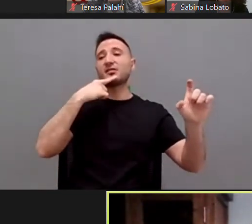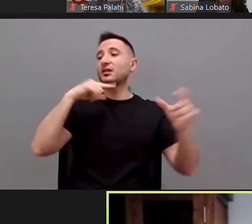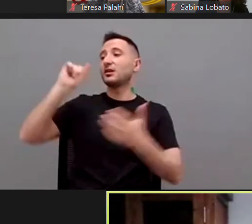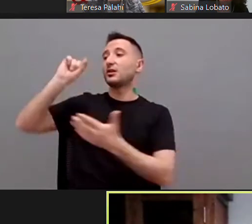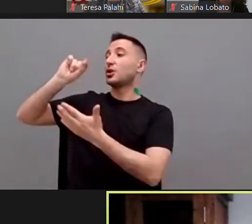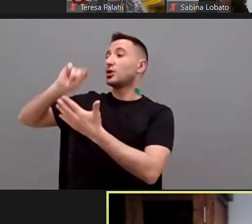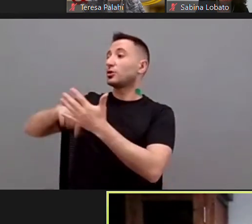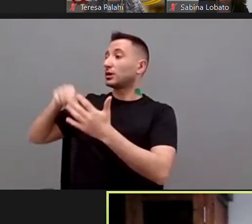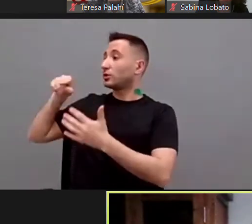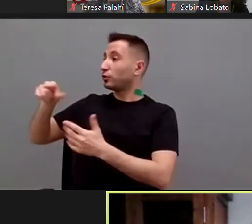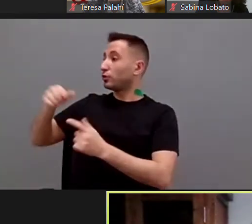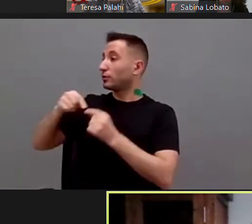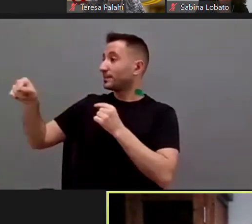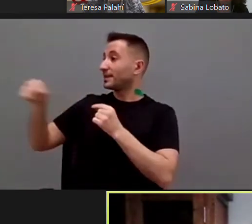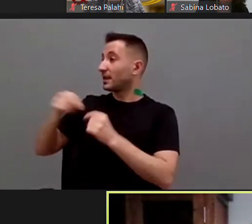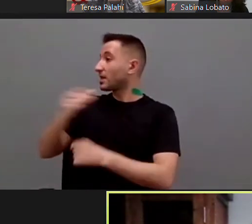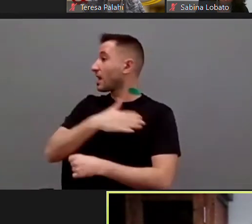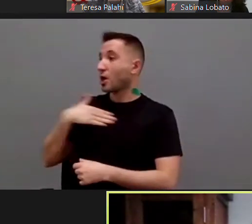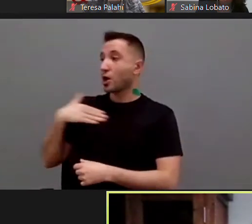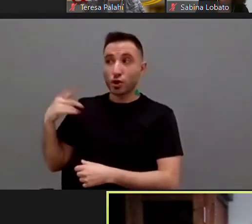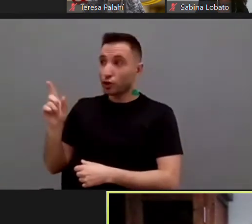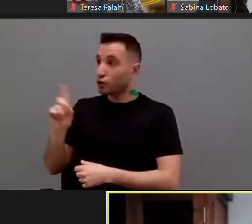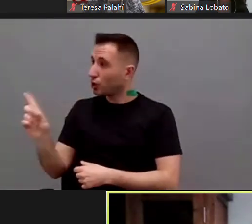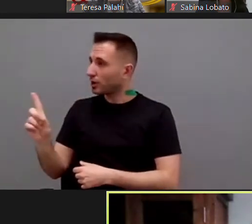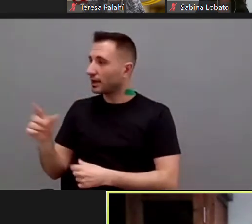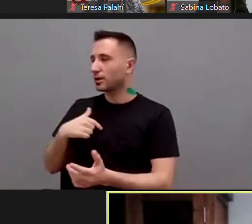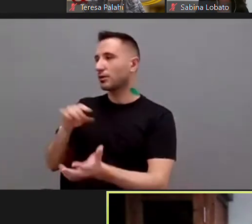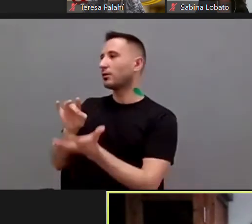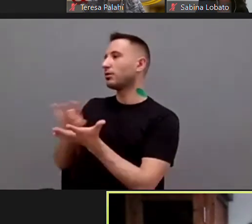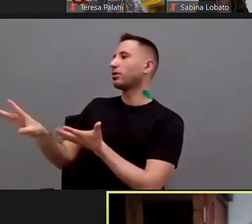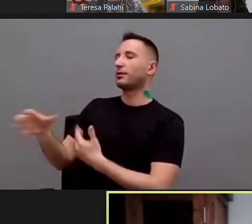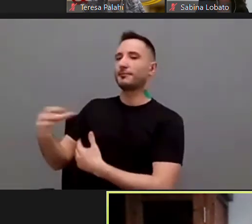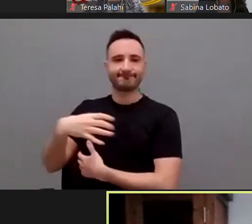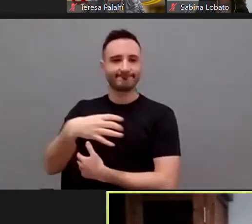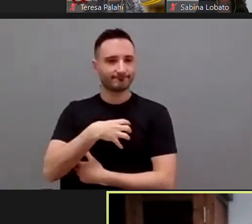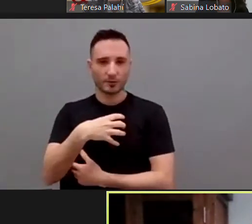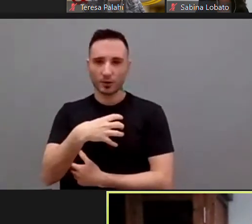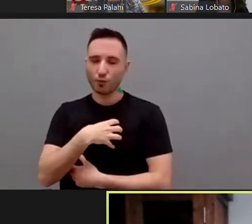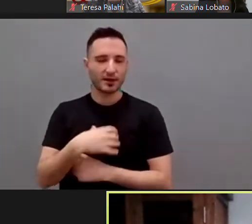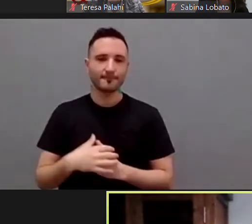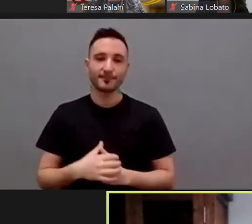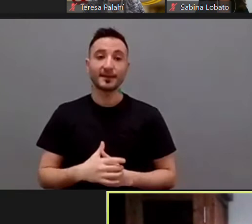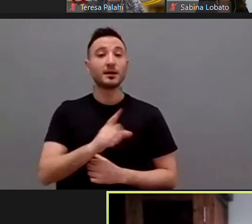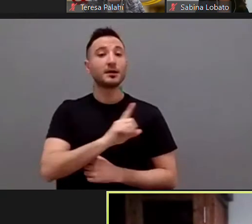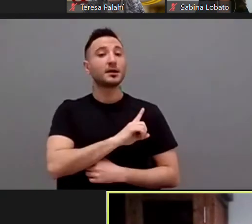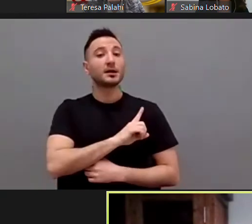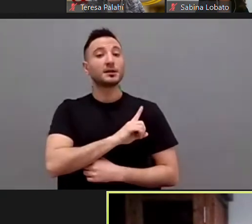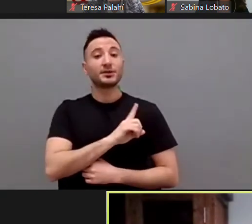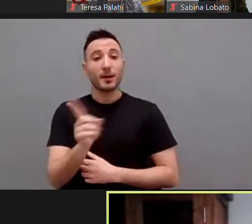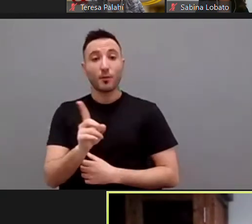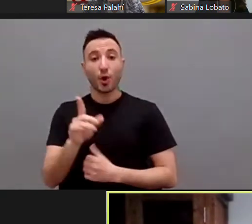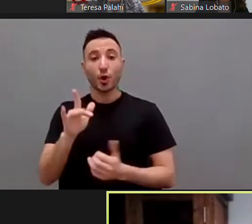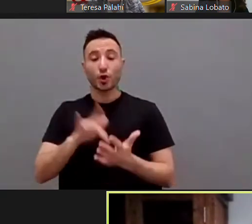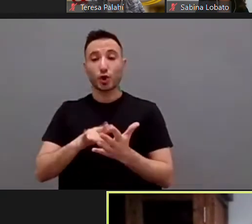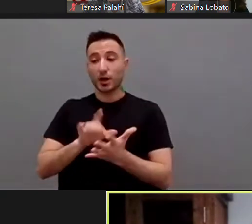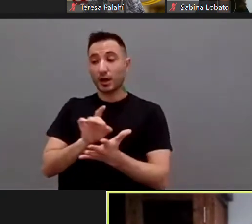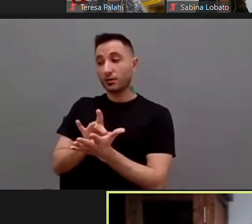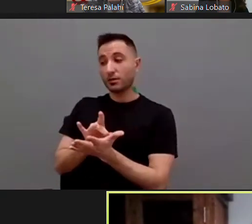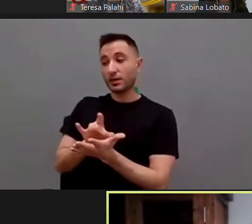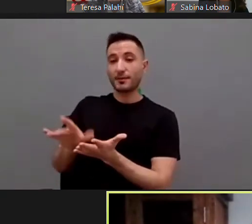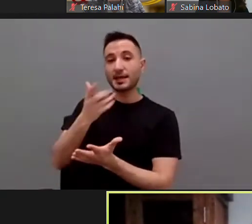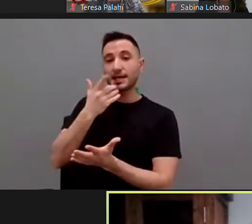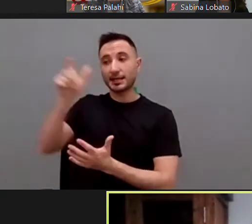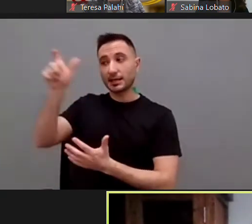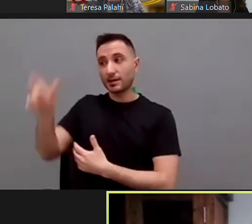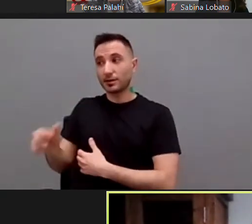persona trabajadora decide no optar por el trabajo a distancia. Tampoco será posible extinguir la relación laboral si el trabajador realiza